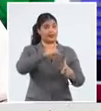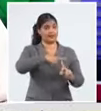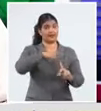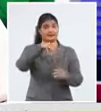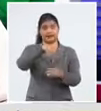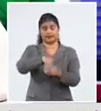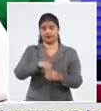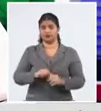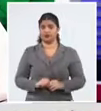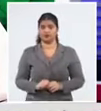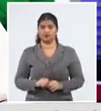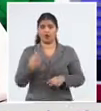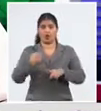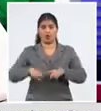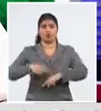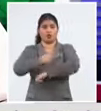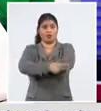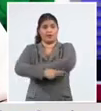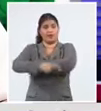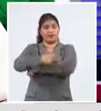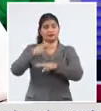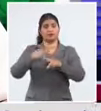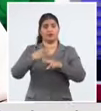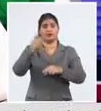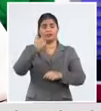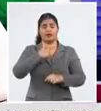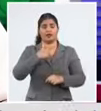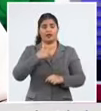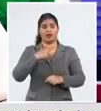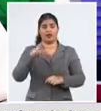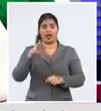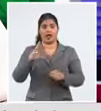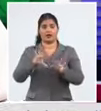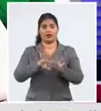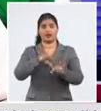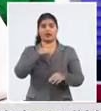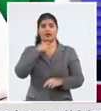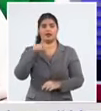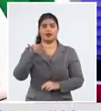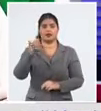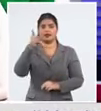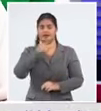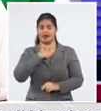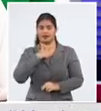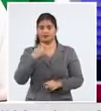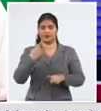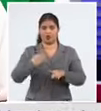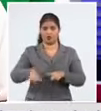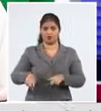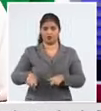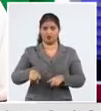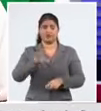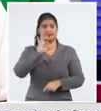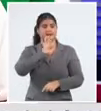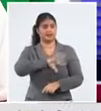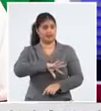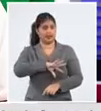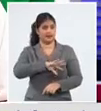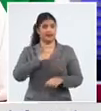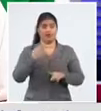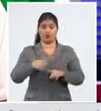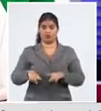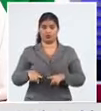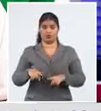argelino autóctono de la transmisión de Mayabeque, un chileno y un vietnamita como consecuencia de